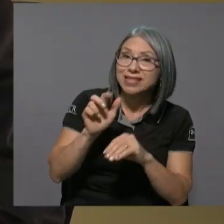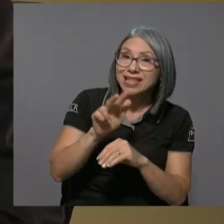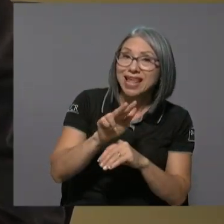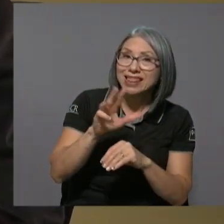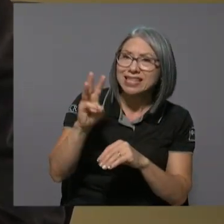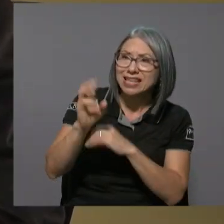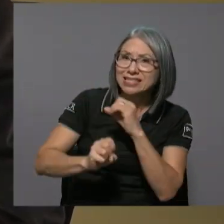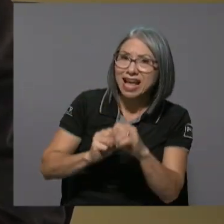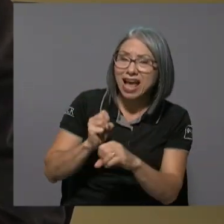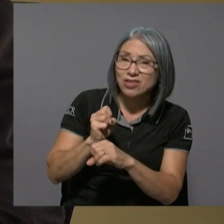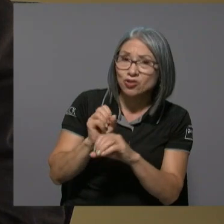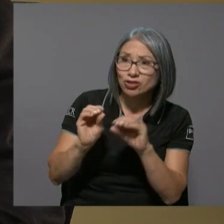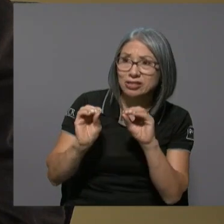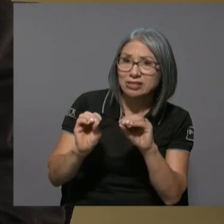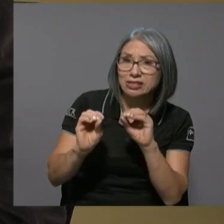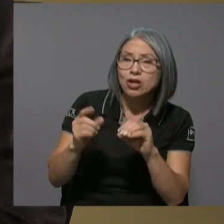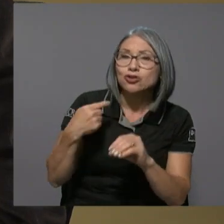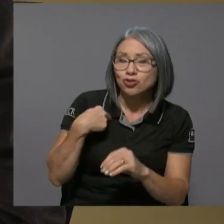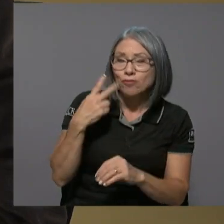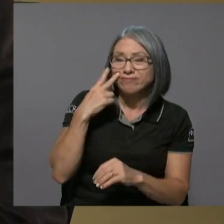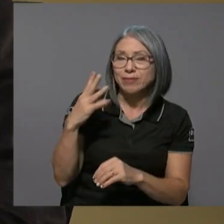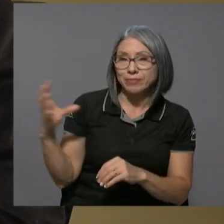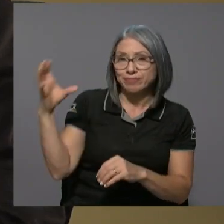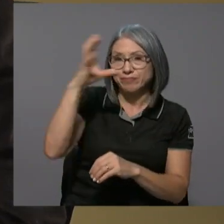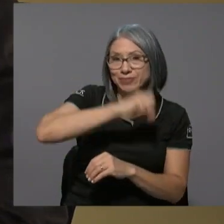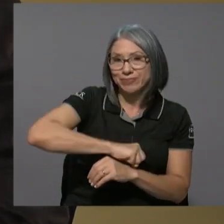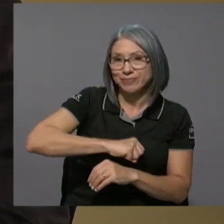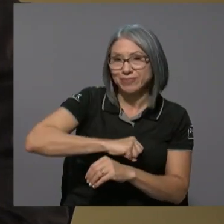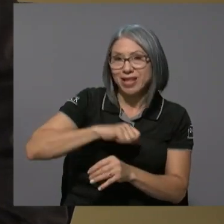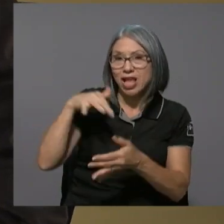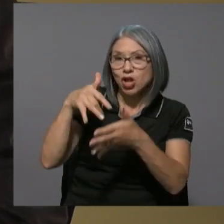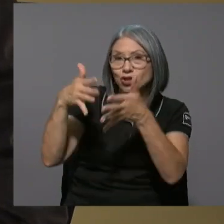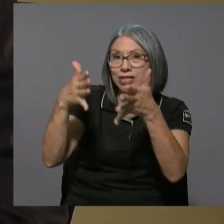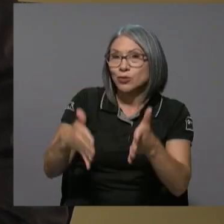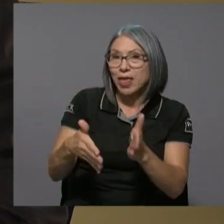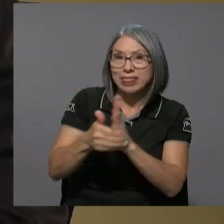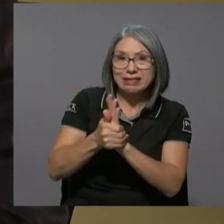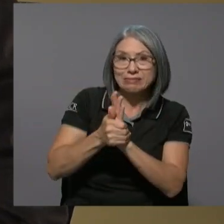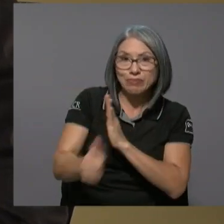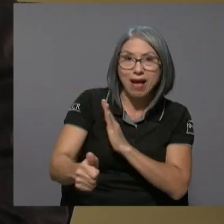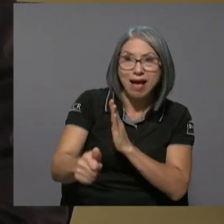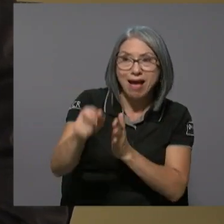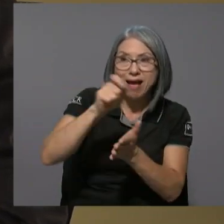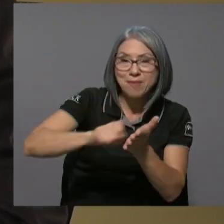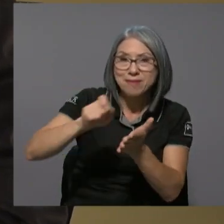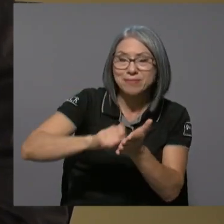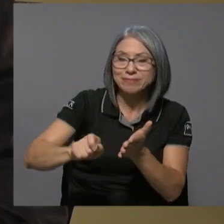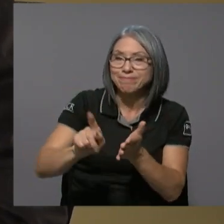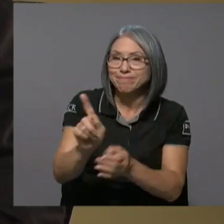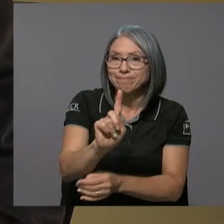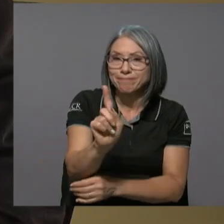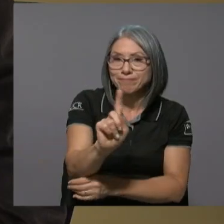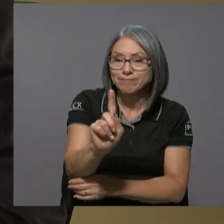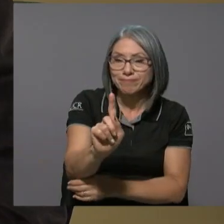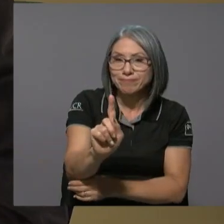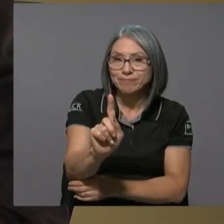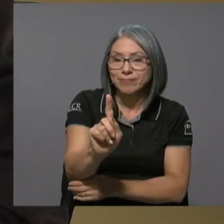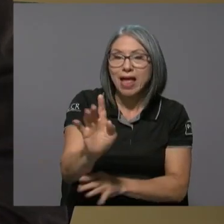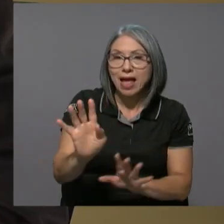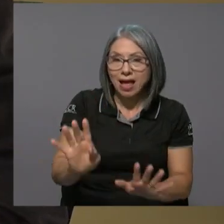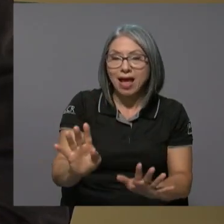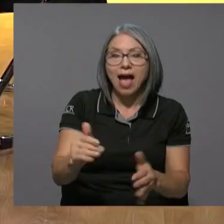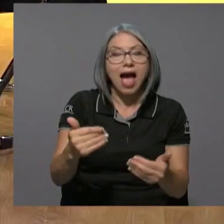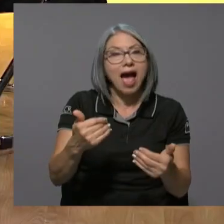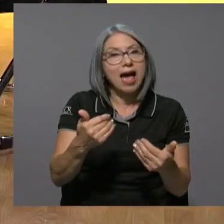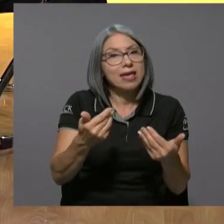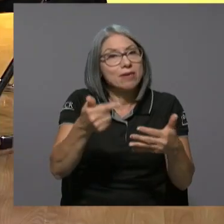claramente cómo los estudiantes cada vez eran menos diestros en eso, ¿verdad? Es decir, hay toda una